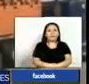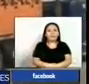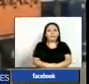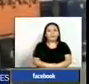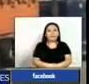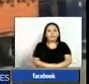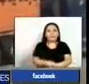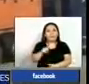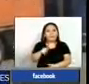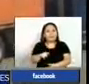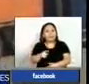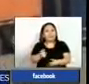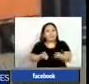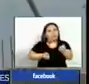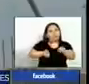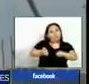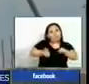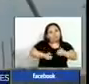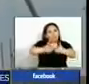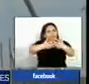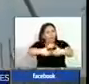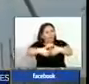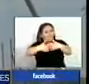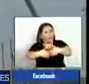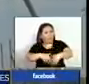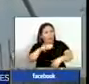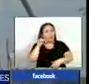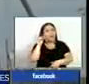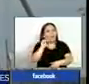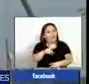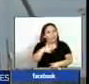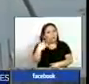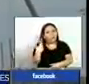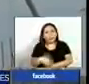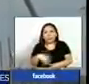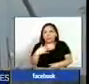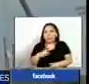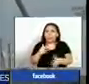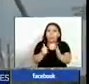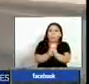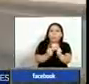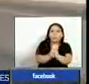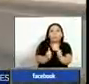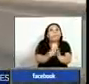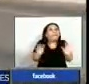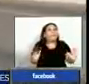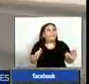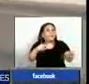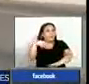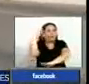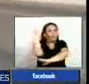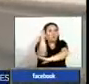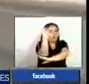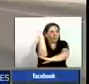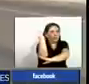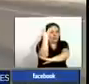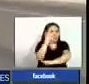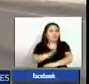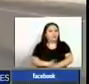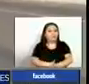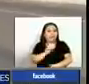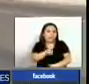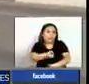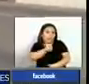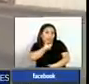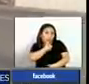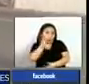La industria manufacturera en nuestro país ha sido una de las más golpeadas por la emergencia del COVID-19. De acuerdo a la